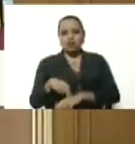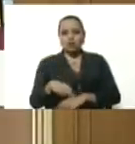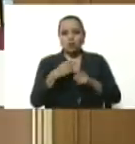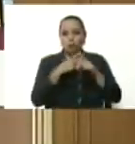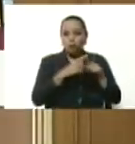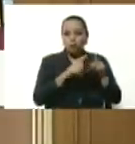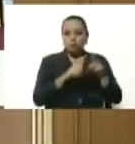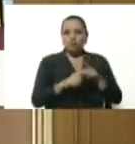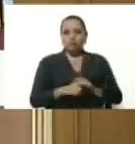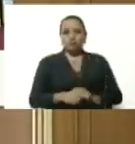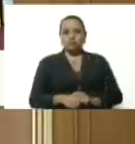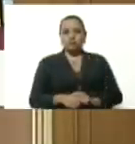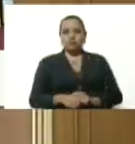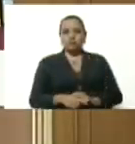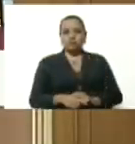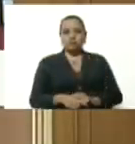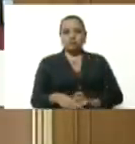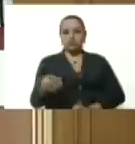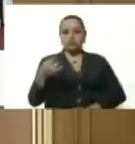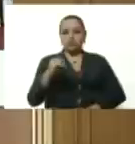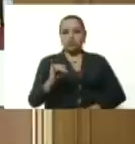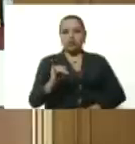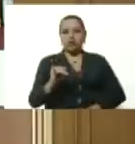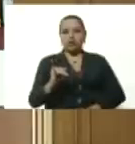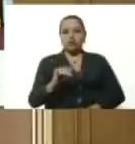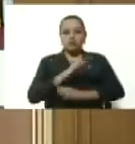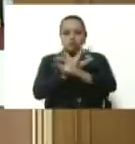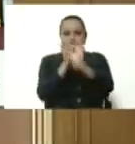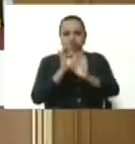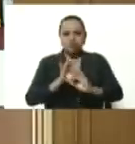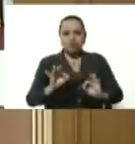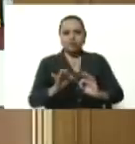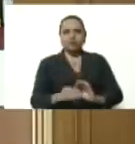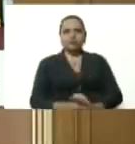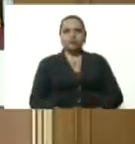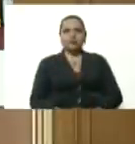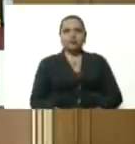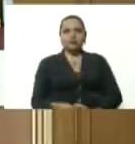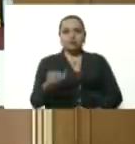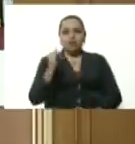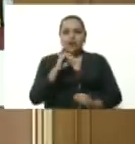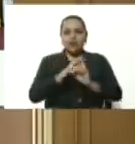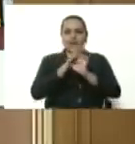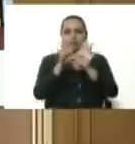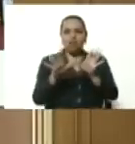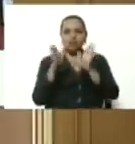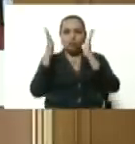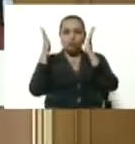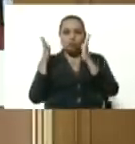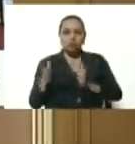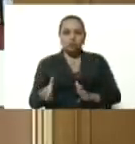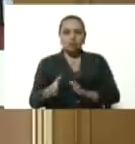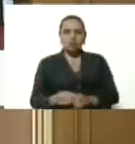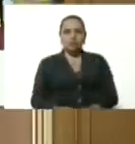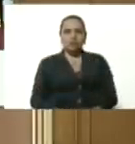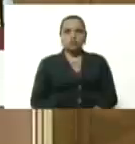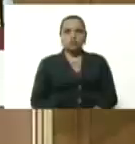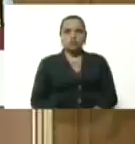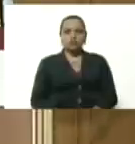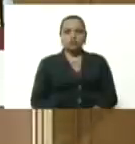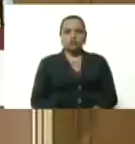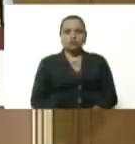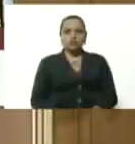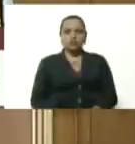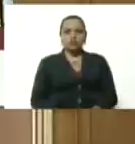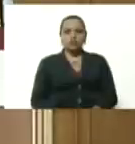poder, que es precisamente una forma de dejar en claro su posición con lo que ocurrió